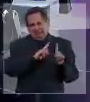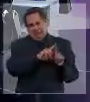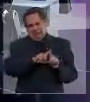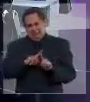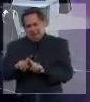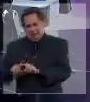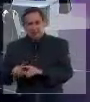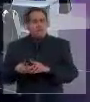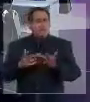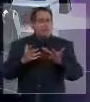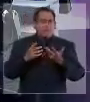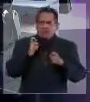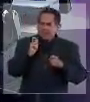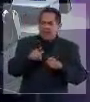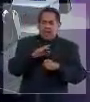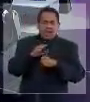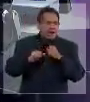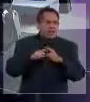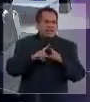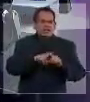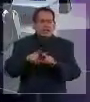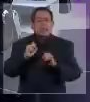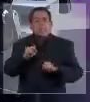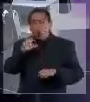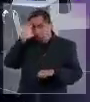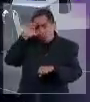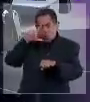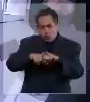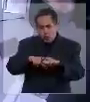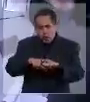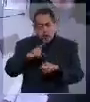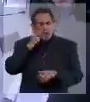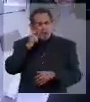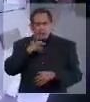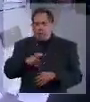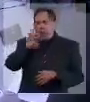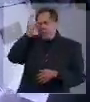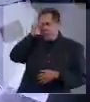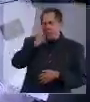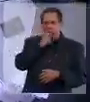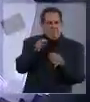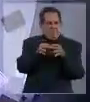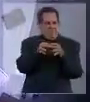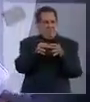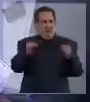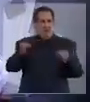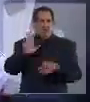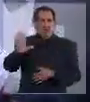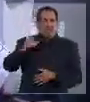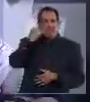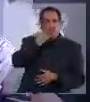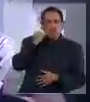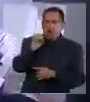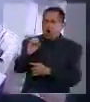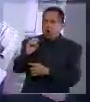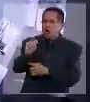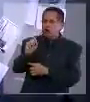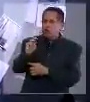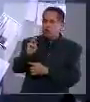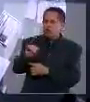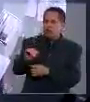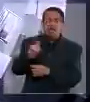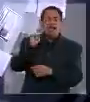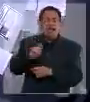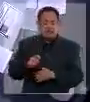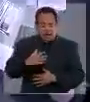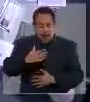especies, implica también cultura. De hecho, aprendí una frase en otomí que es Dehua Mahai Madadu, que es mi pueblo se